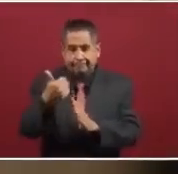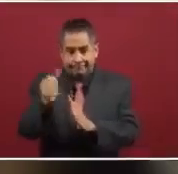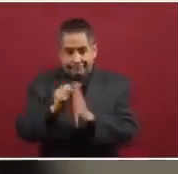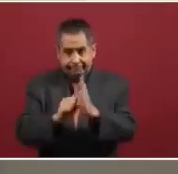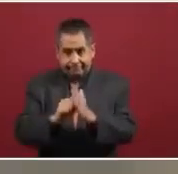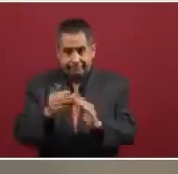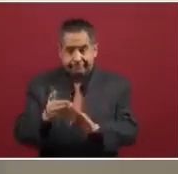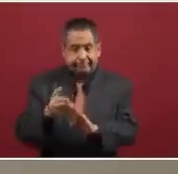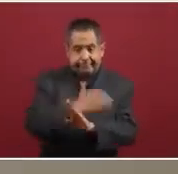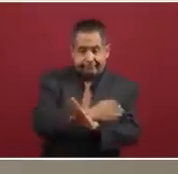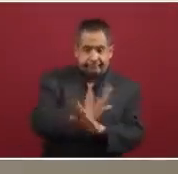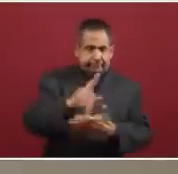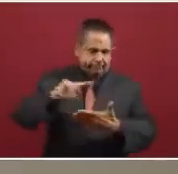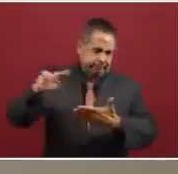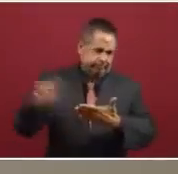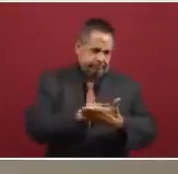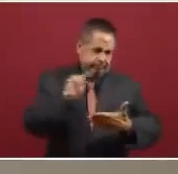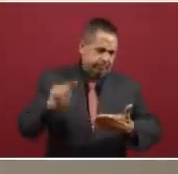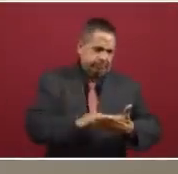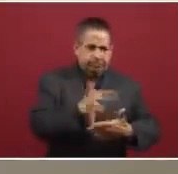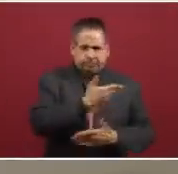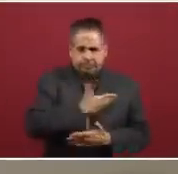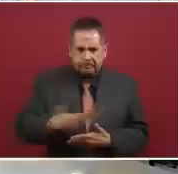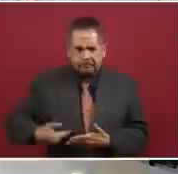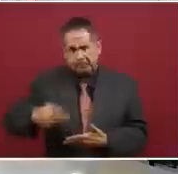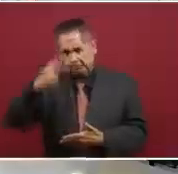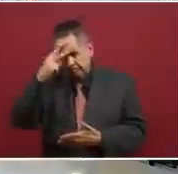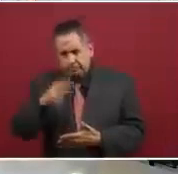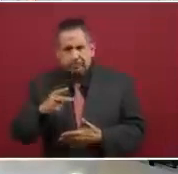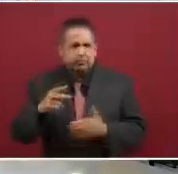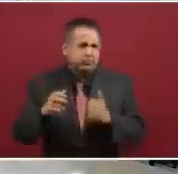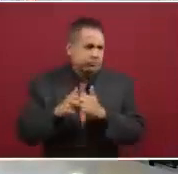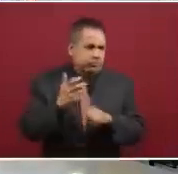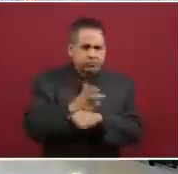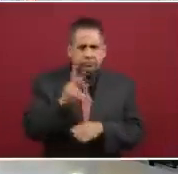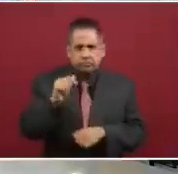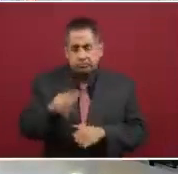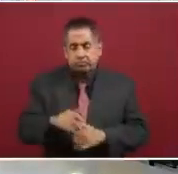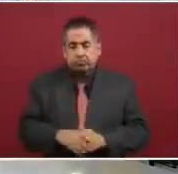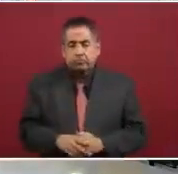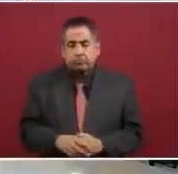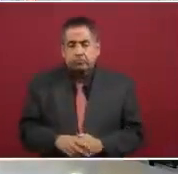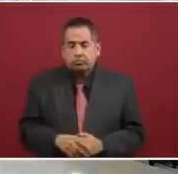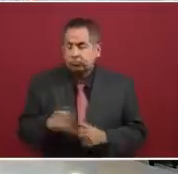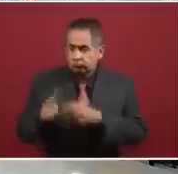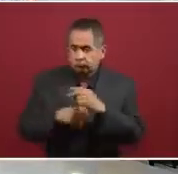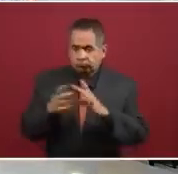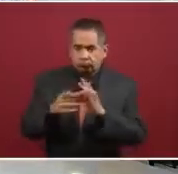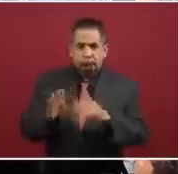pudiera firmarse ya con el presidente estadounidense este plan? Bueno, si les parece,